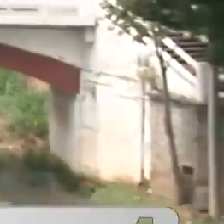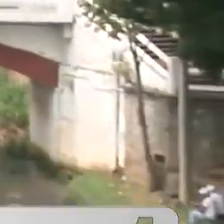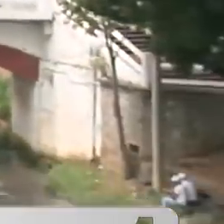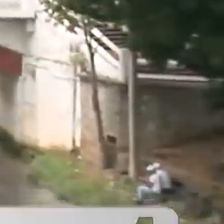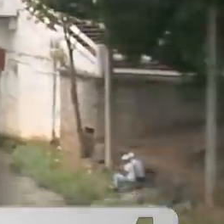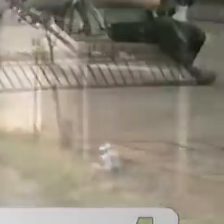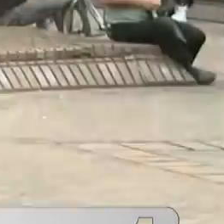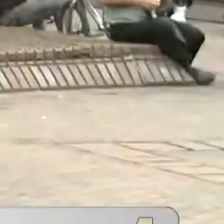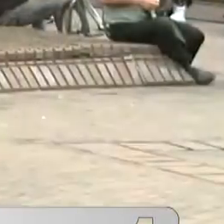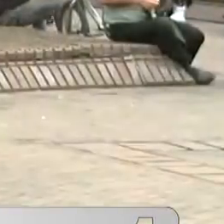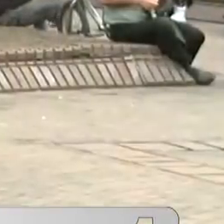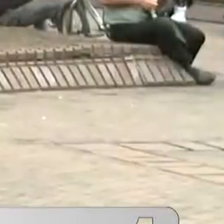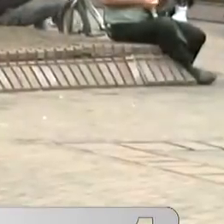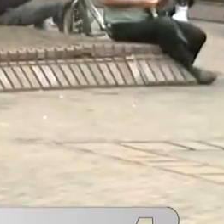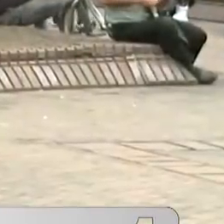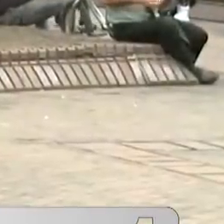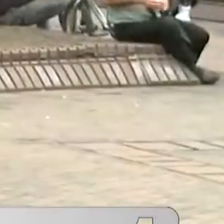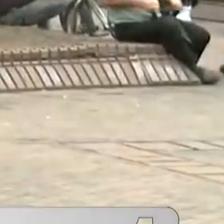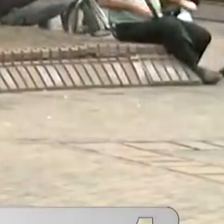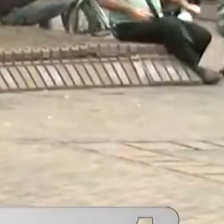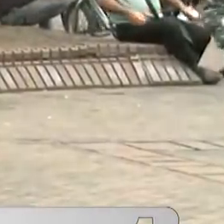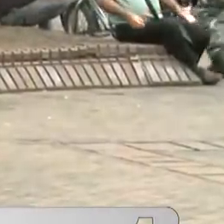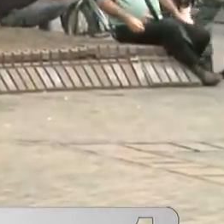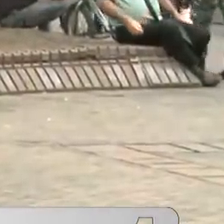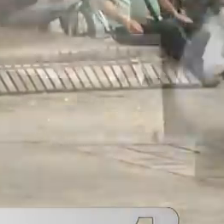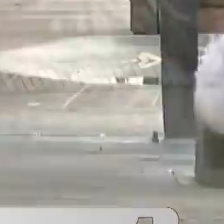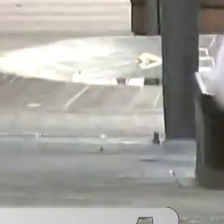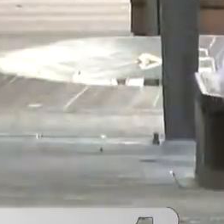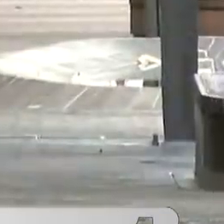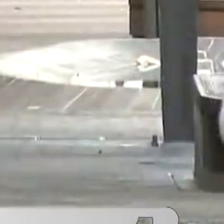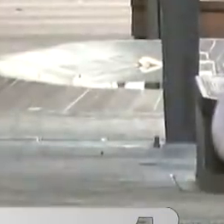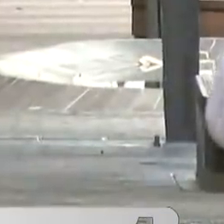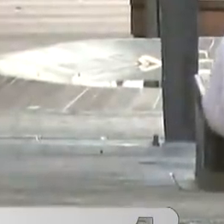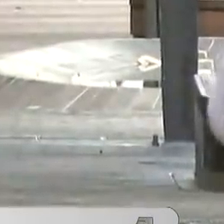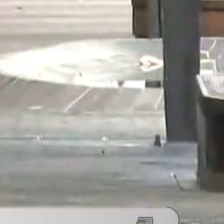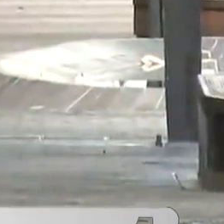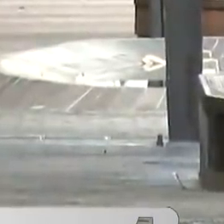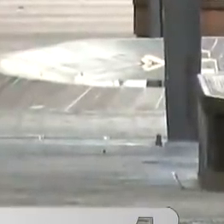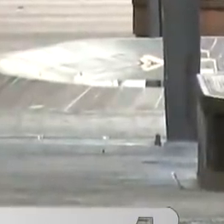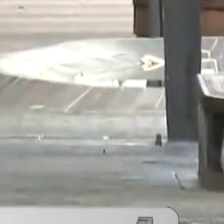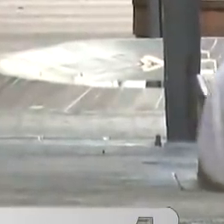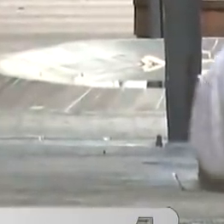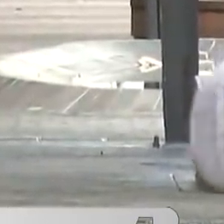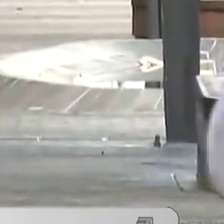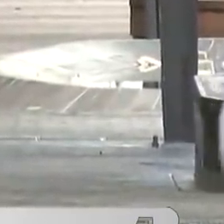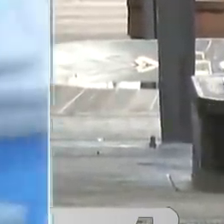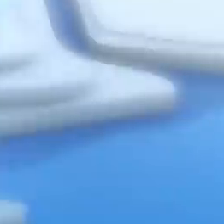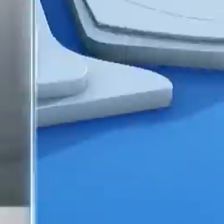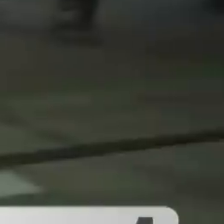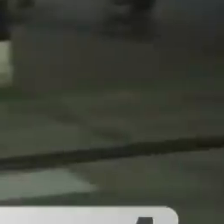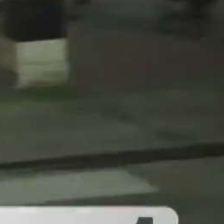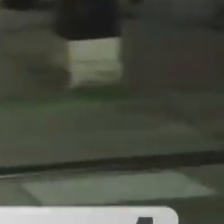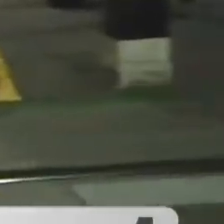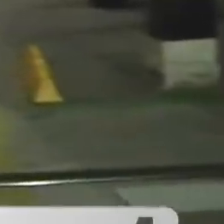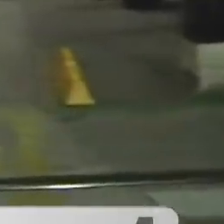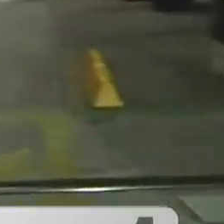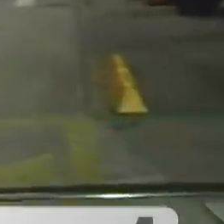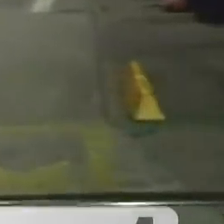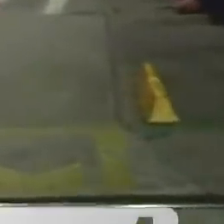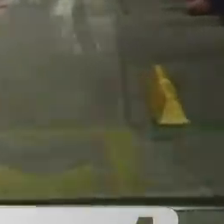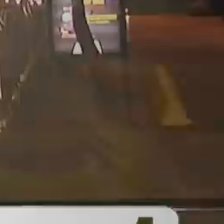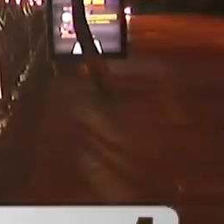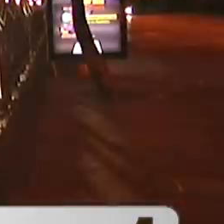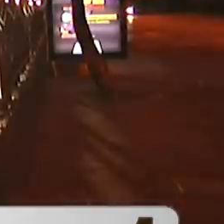estricta durante el fin de semana. Restricción empieza este viernes a las 7 de la mañana. Antioquia